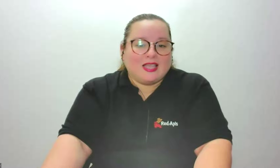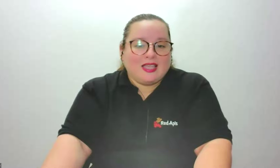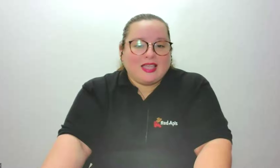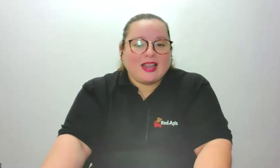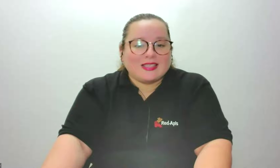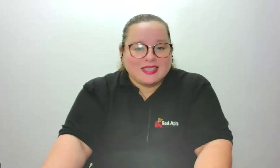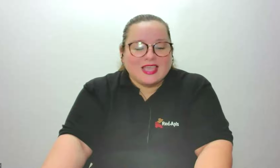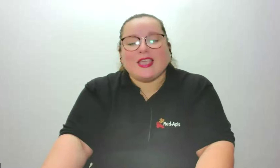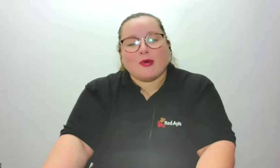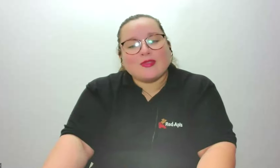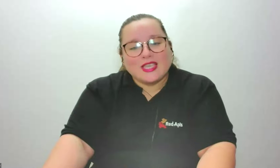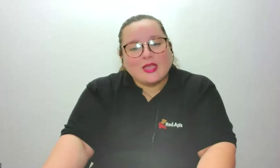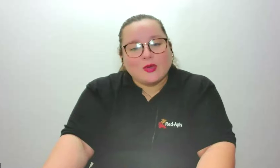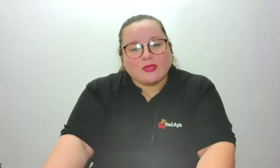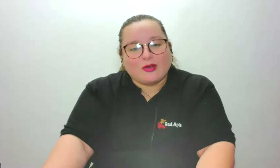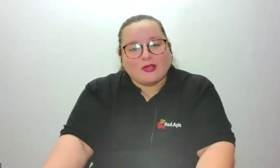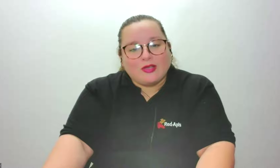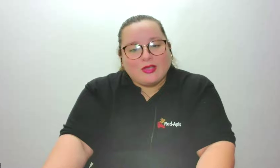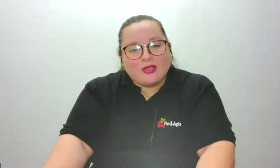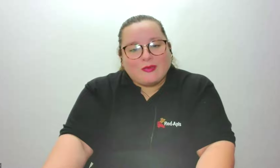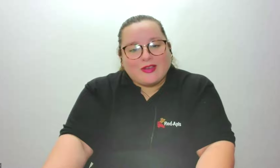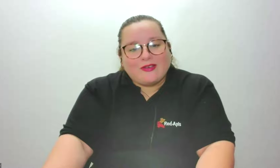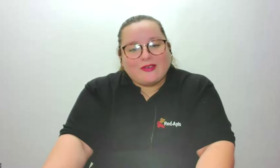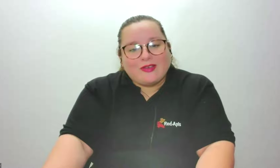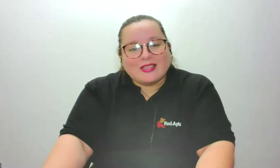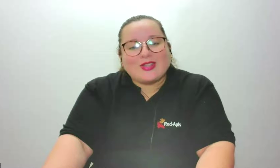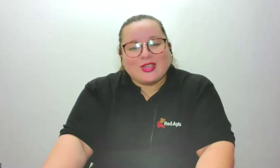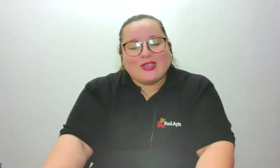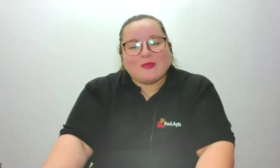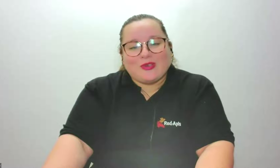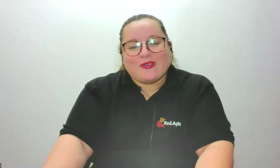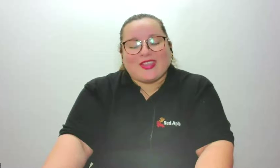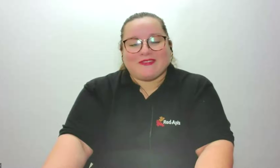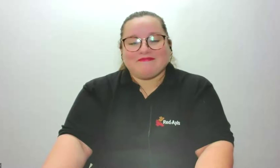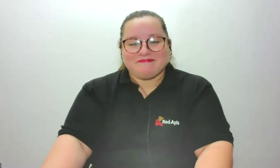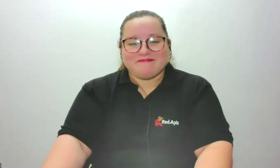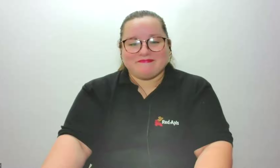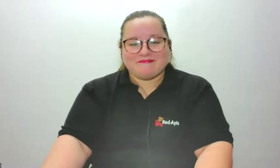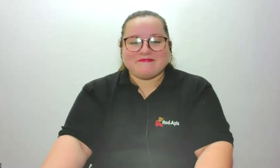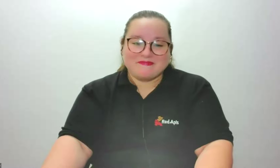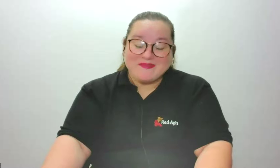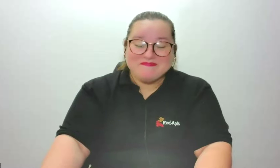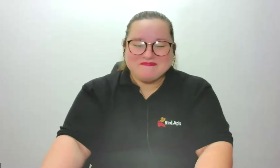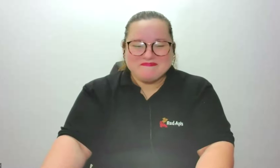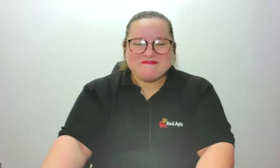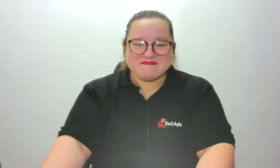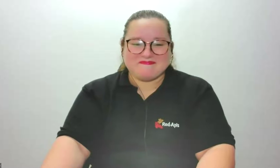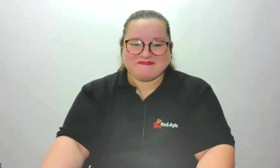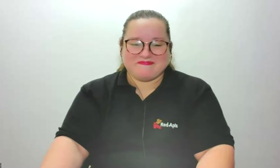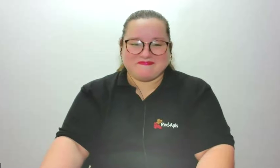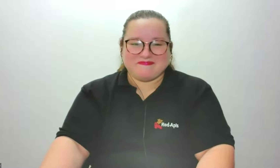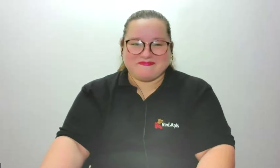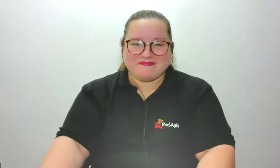cosas en las señas y que podamos seguir ayudándolos, pero eso es lo que yo puedo ver. ¿Bien?